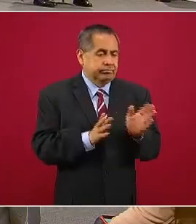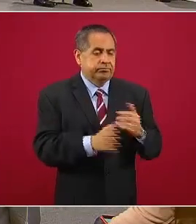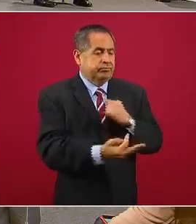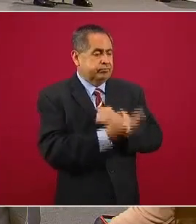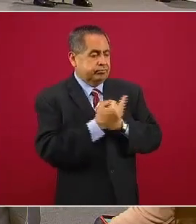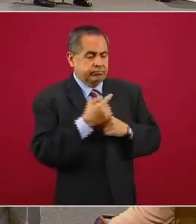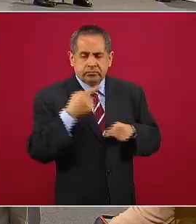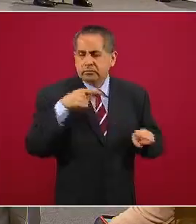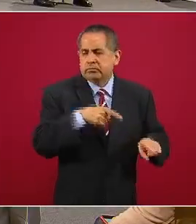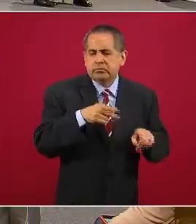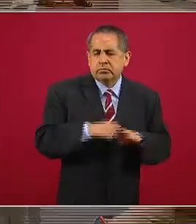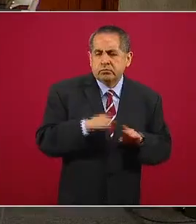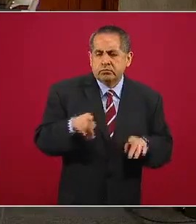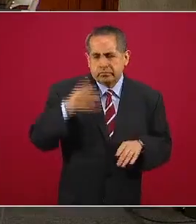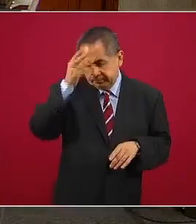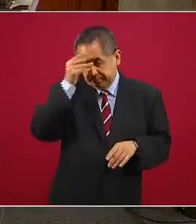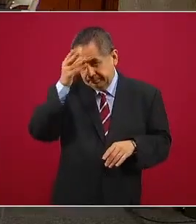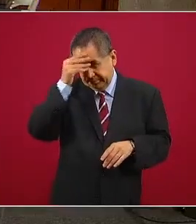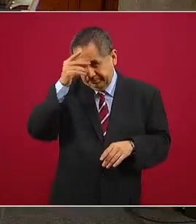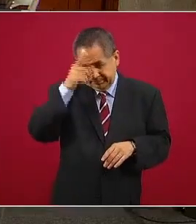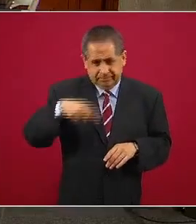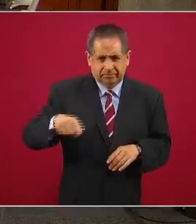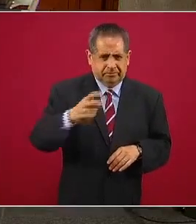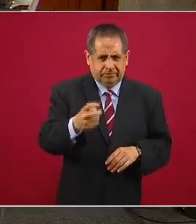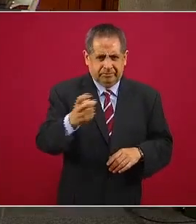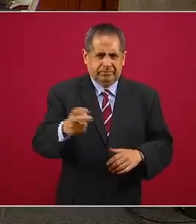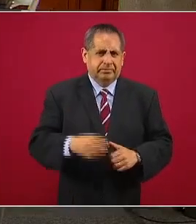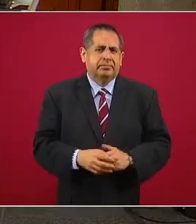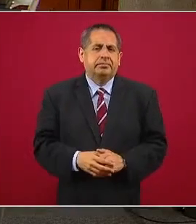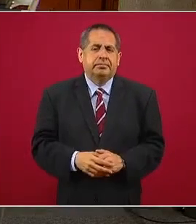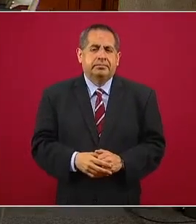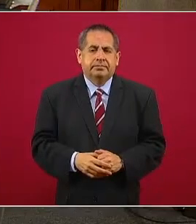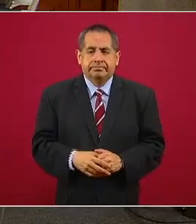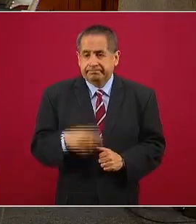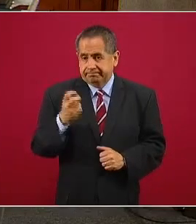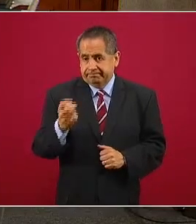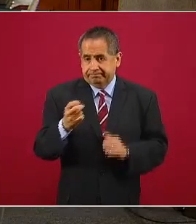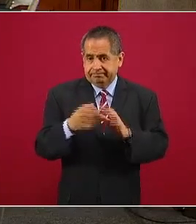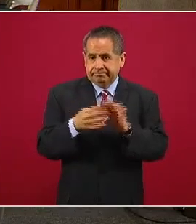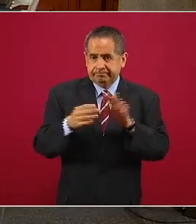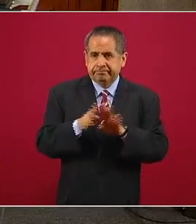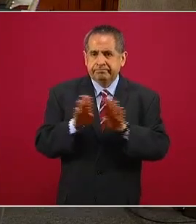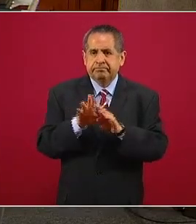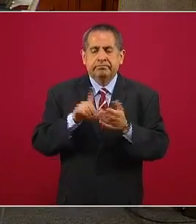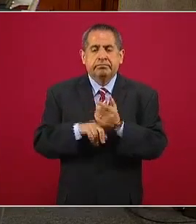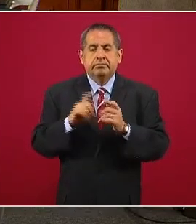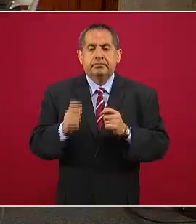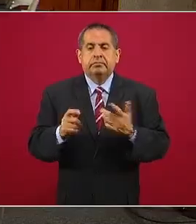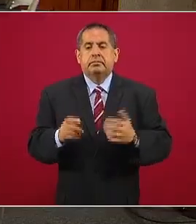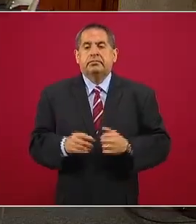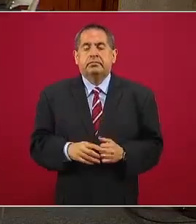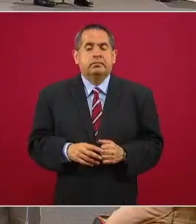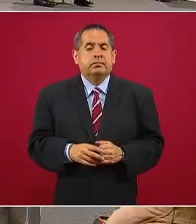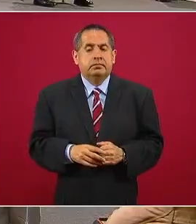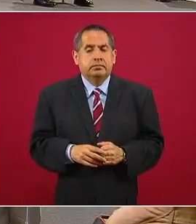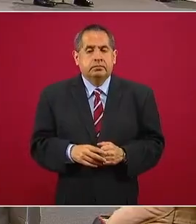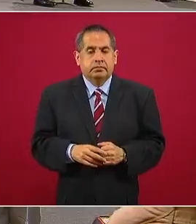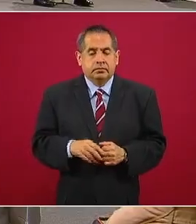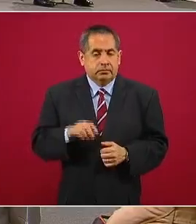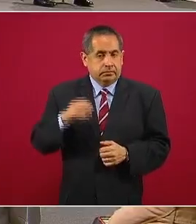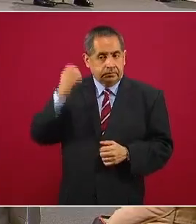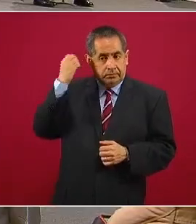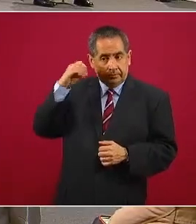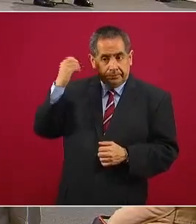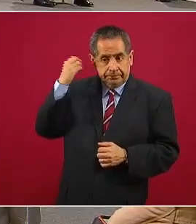estos equipos. Entonces, todo esto se ha hecho. En el caso de Oaxaca,